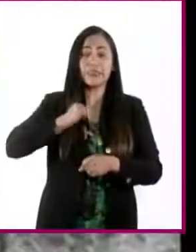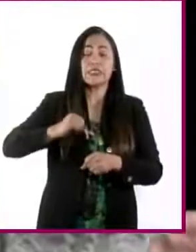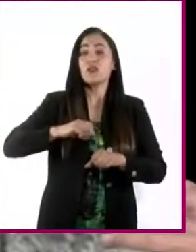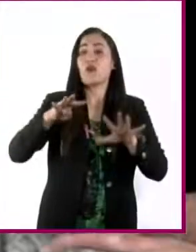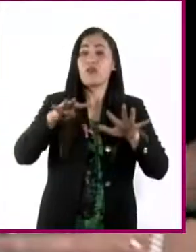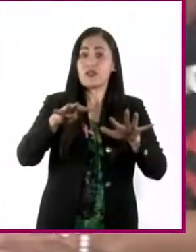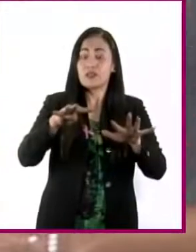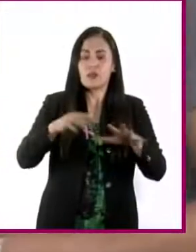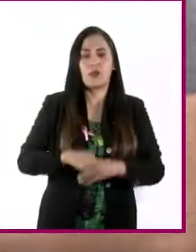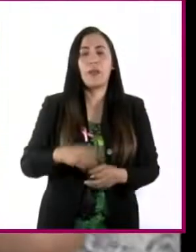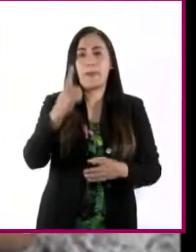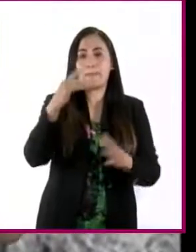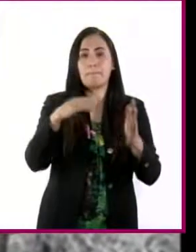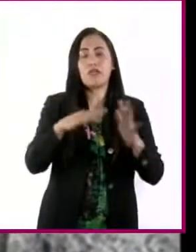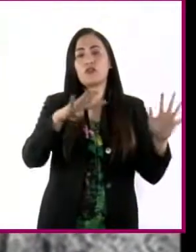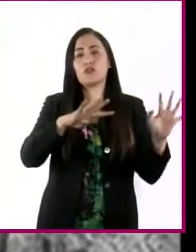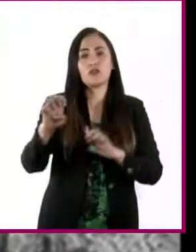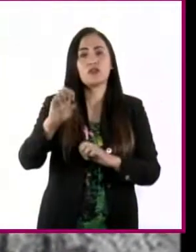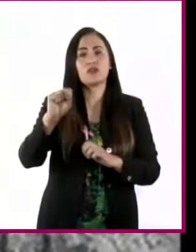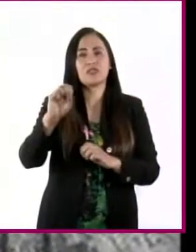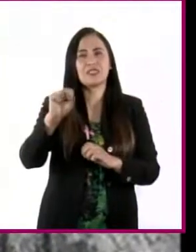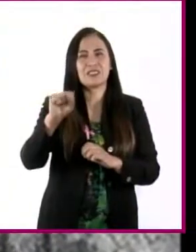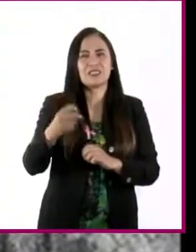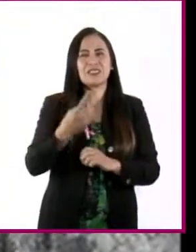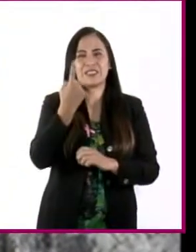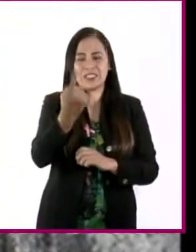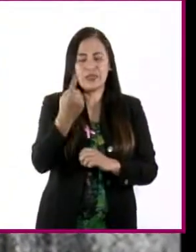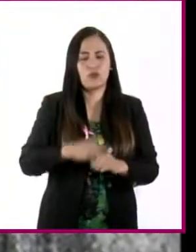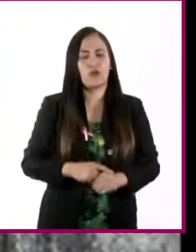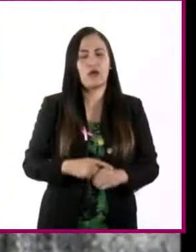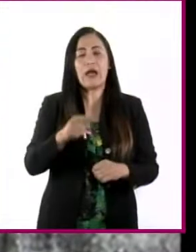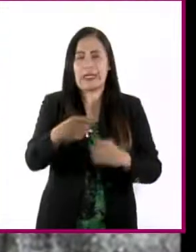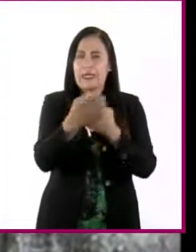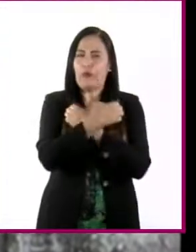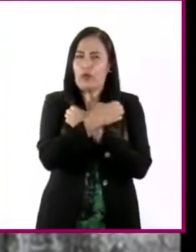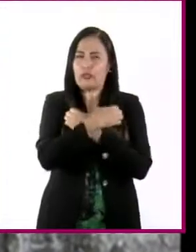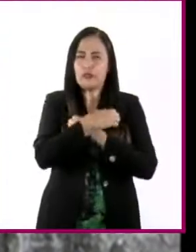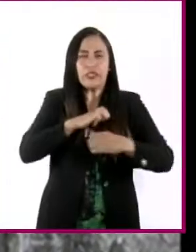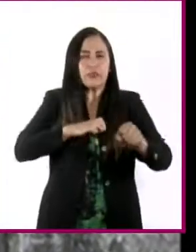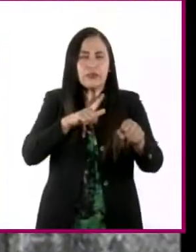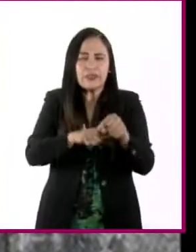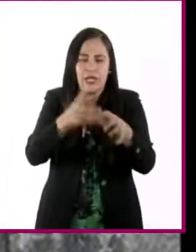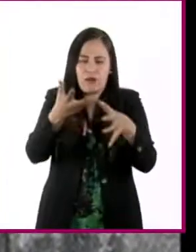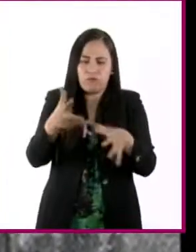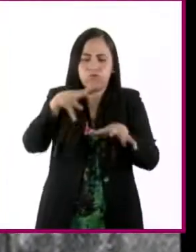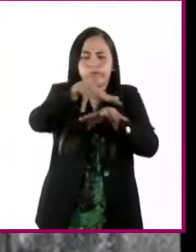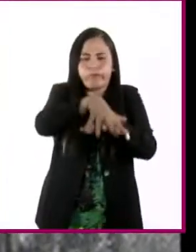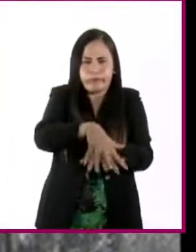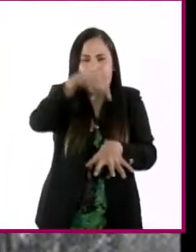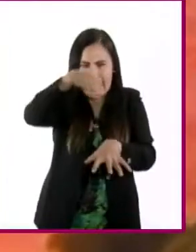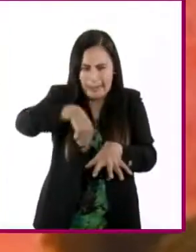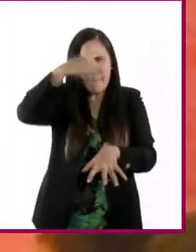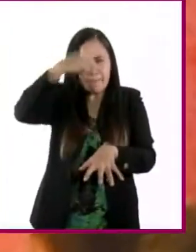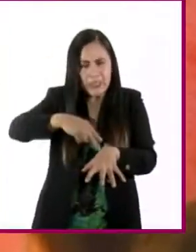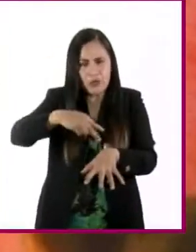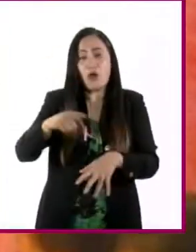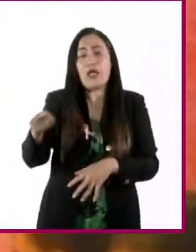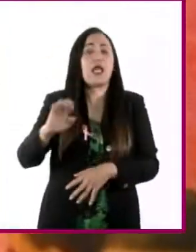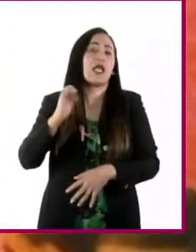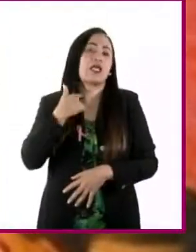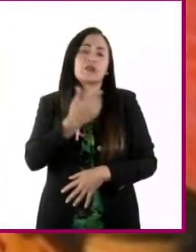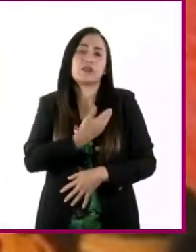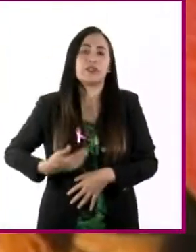guantes. Esta tecnología funciona a través de sensores y vibraciones del sonido que la persona con sordera puede sentir con la mano a la hora de consumir